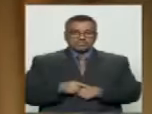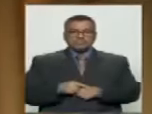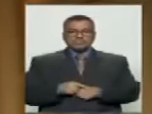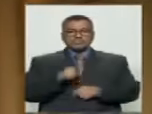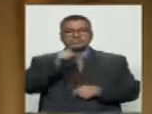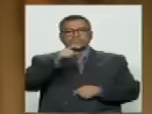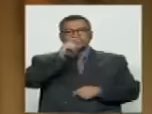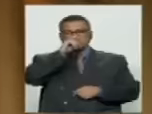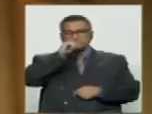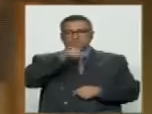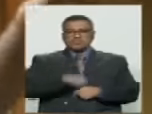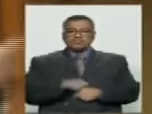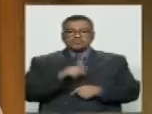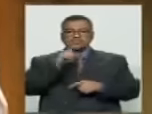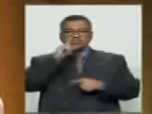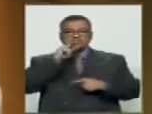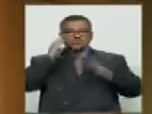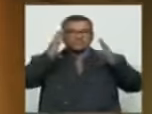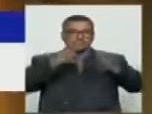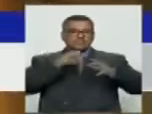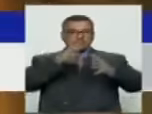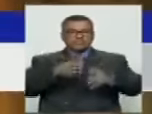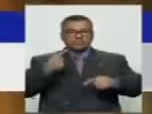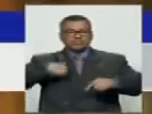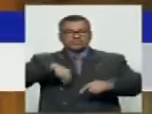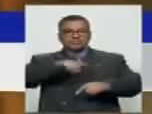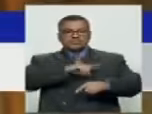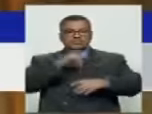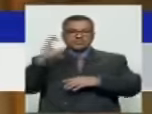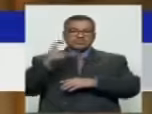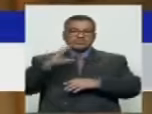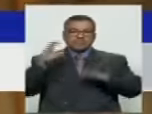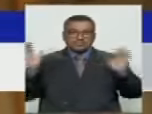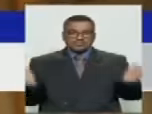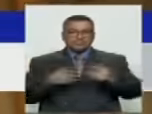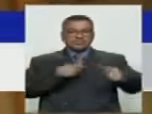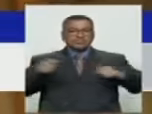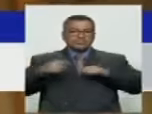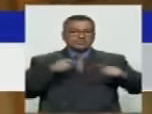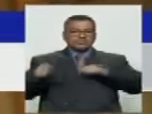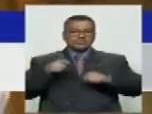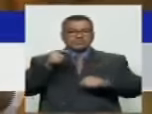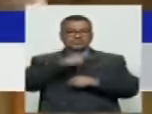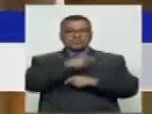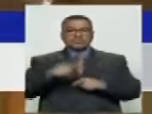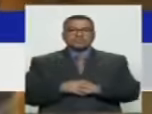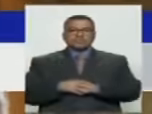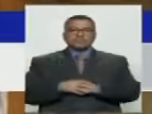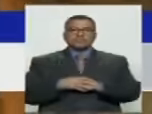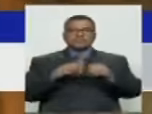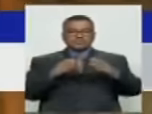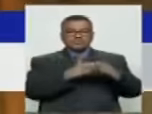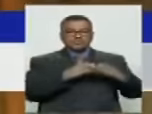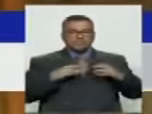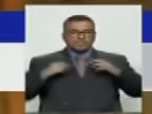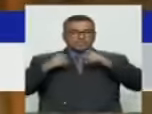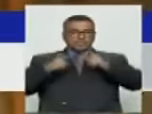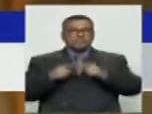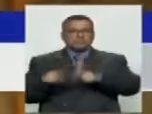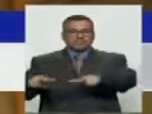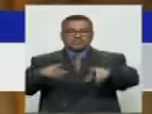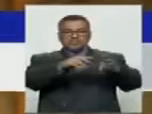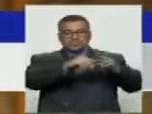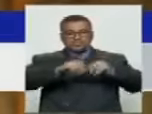esa época. Fue uno de los concejales insignes de la ciudad de Caracas, promotor de los movimientos populares, los comités de salud, comités de tierra